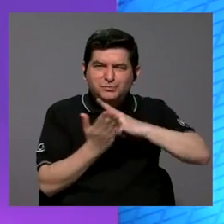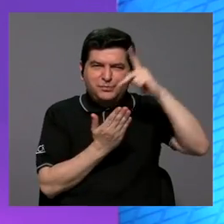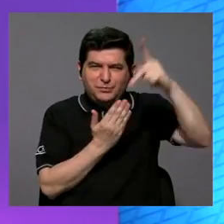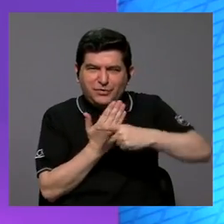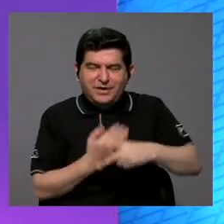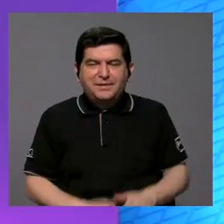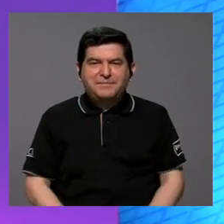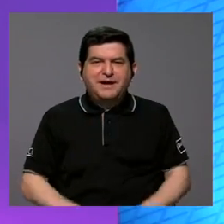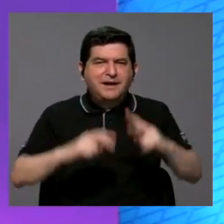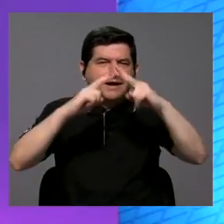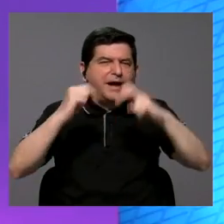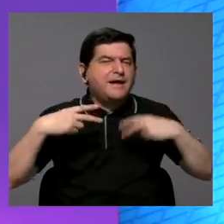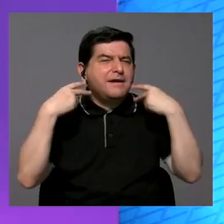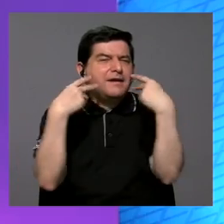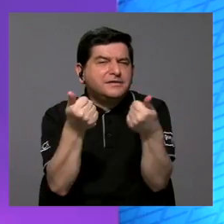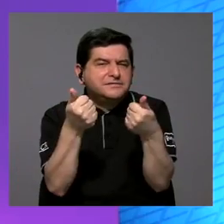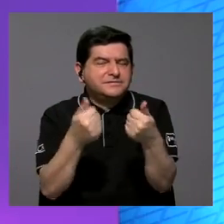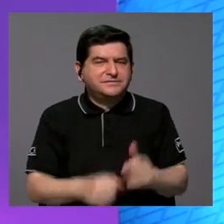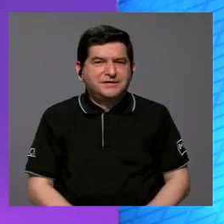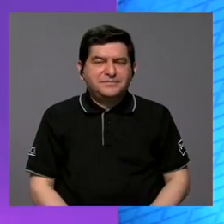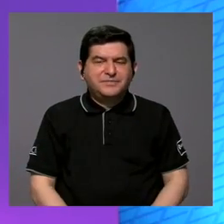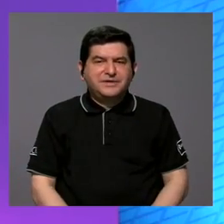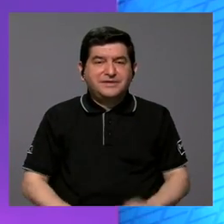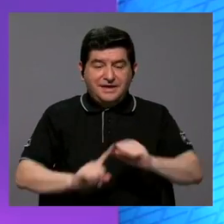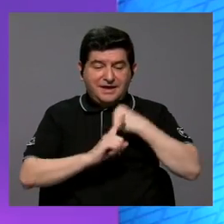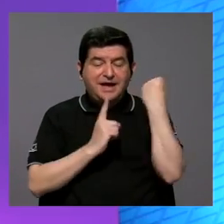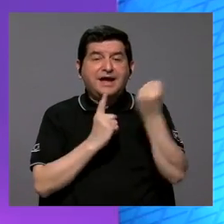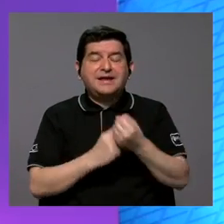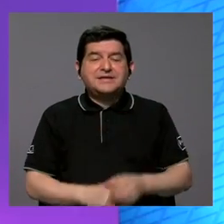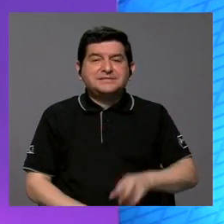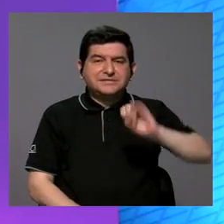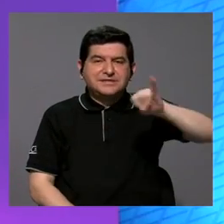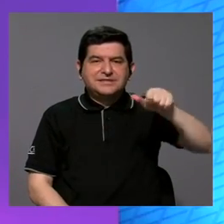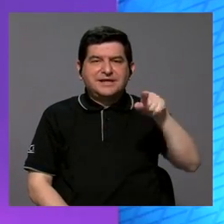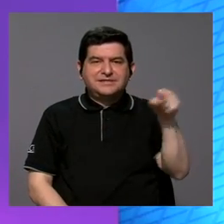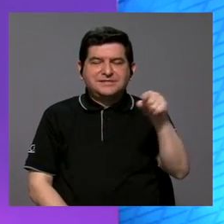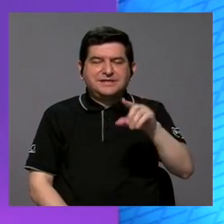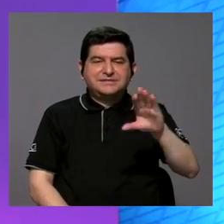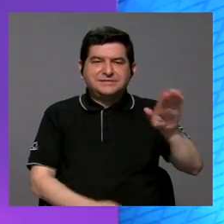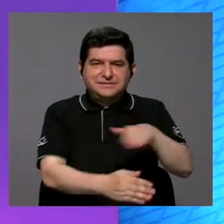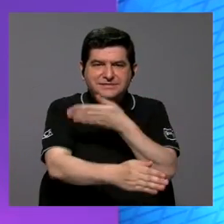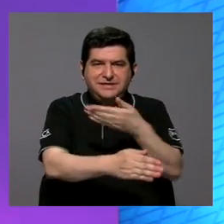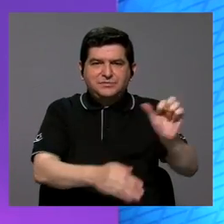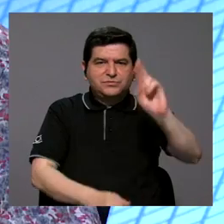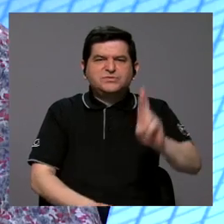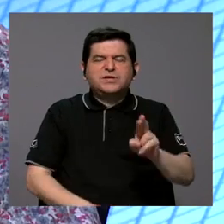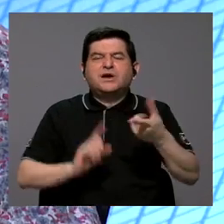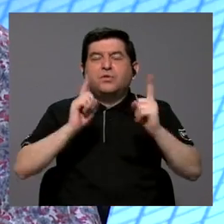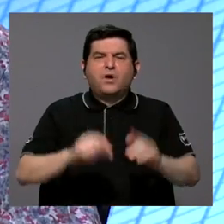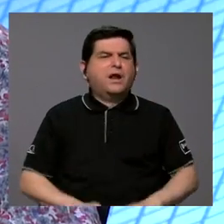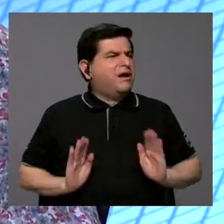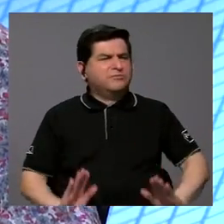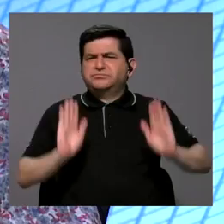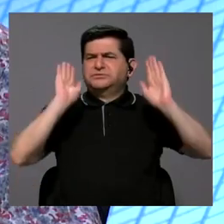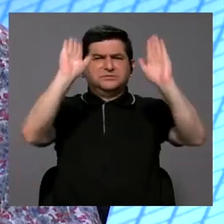lectura, muy rápido, le das a la escena jazzística, a la escena musical costarricense?